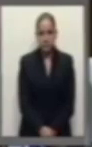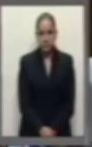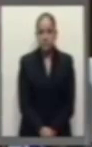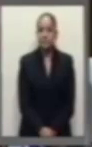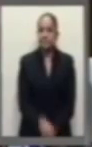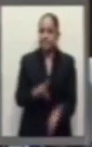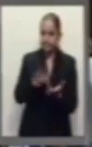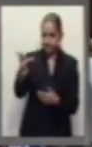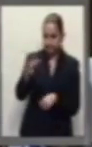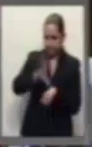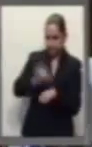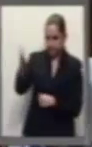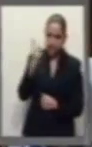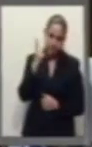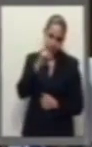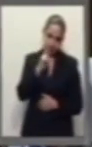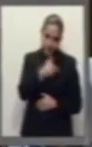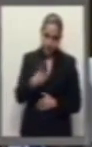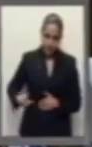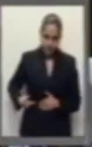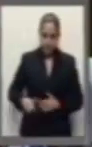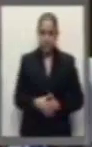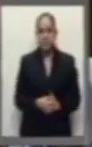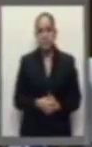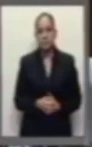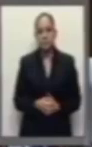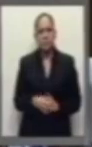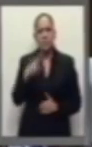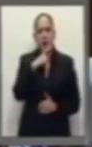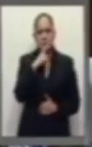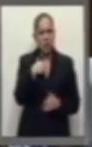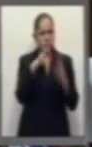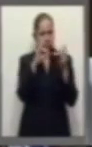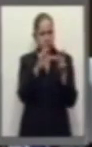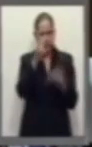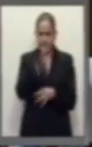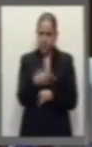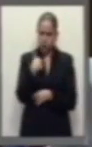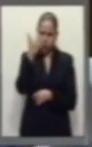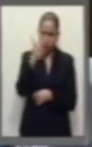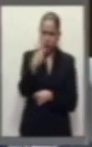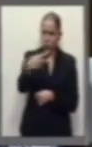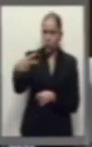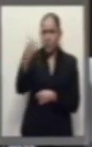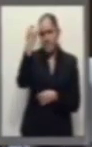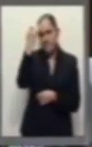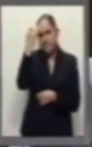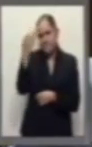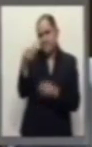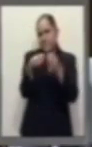gracias con su permiso diputada presidenta muy rápido no les quitaré su valiosísimo tiempo